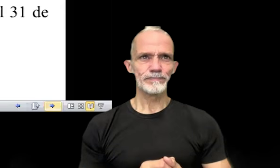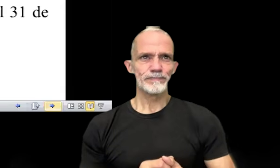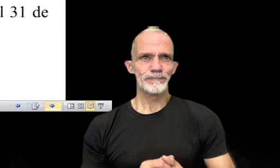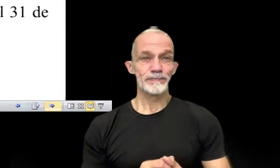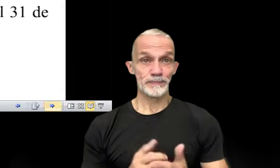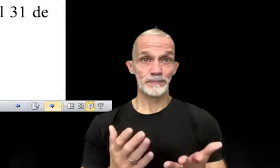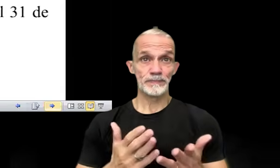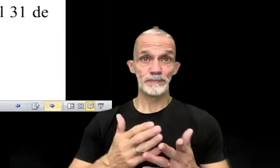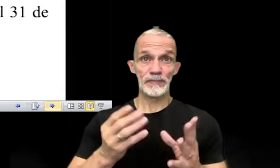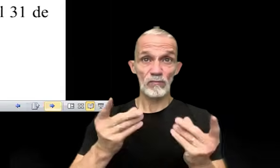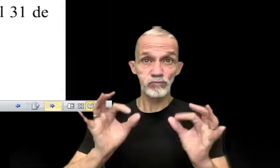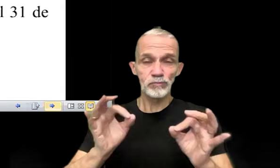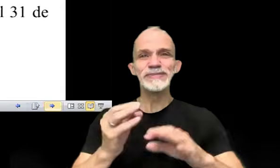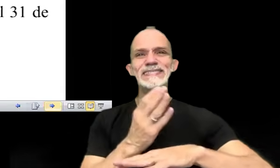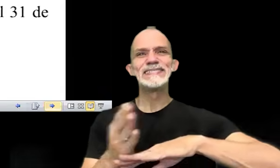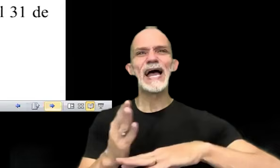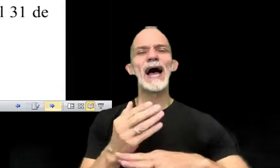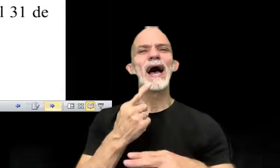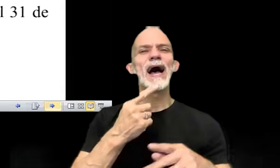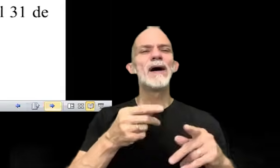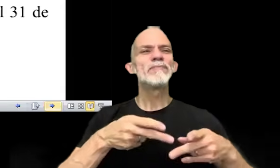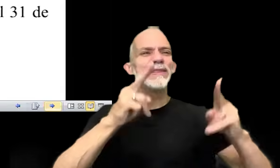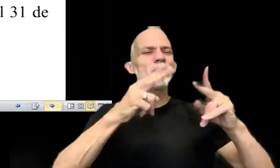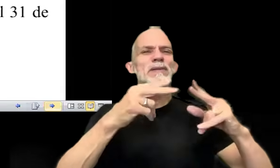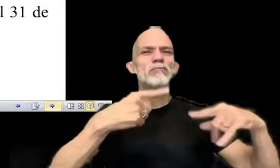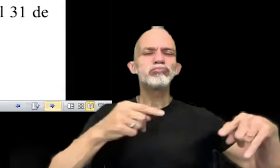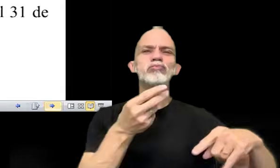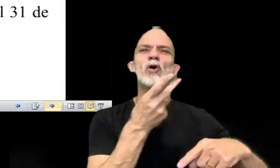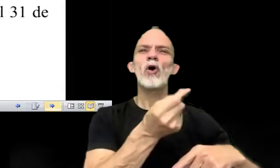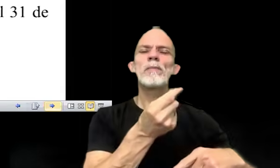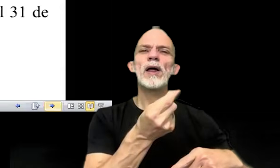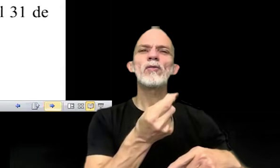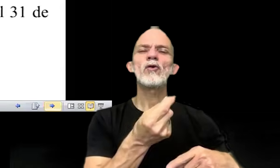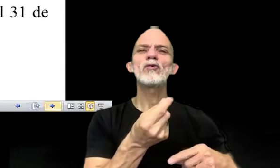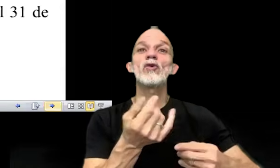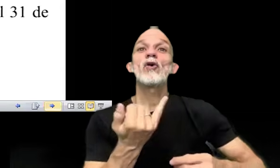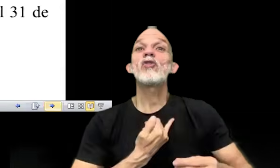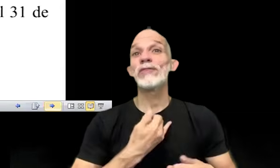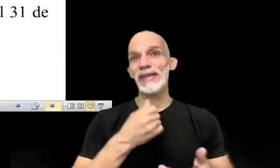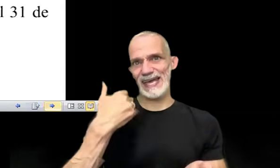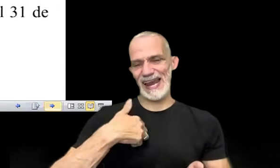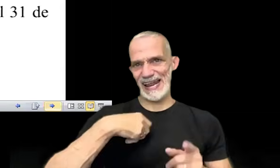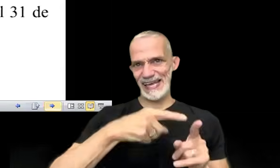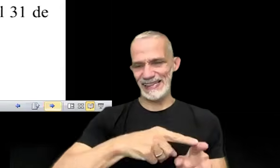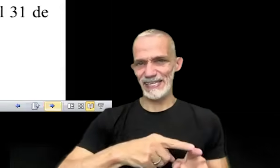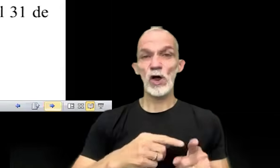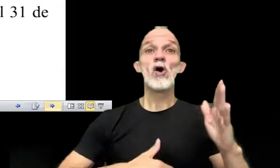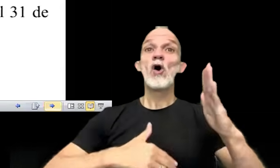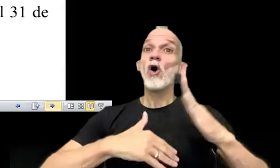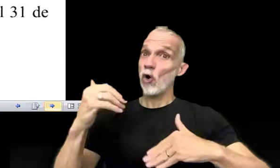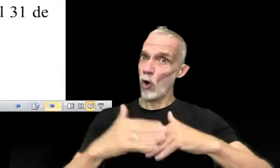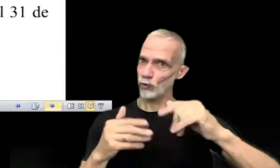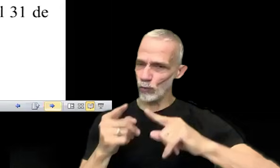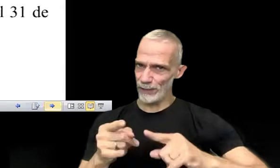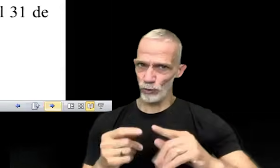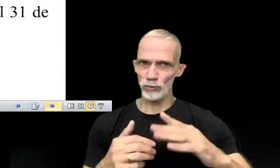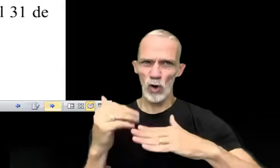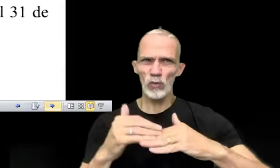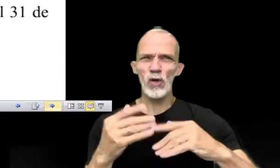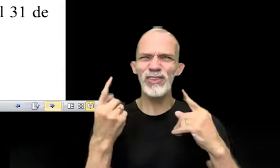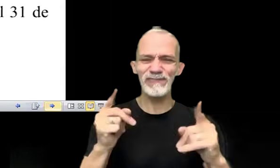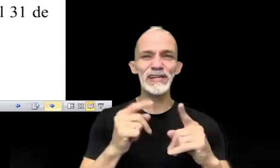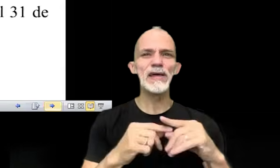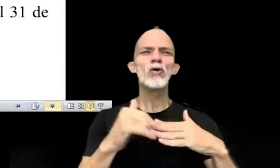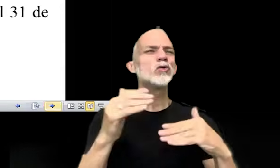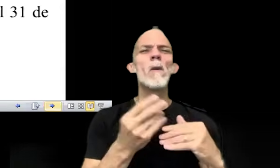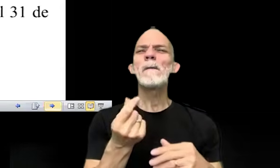Y ya culminamos, ¿sí?, lo que son los inmuebles adquiridos situados en el territorio argentino. Los construidos va a ser